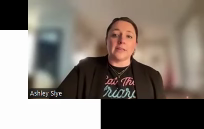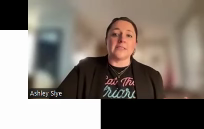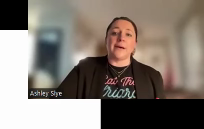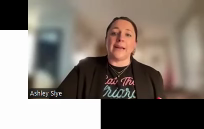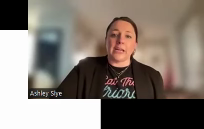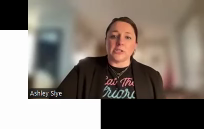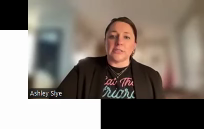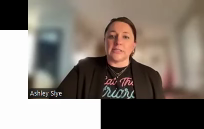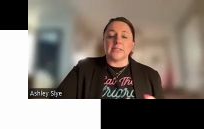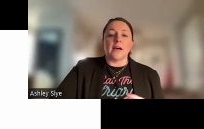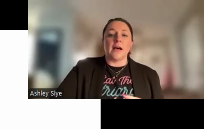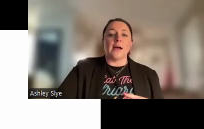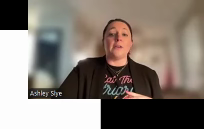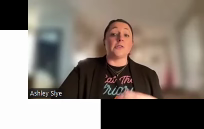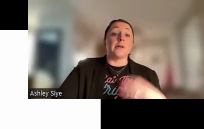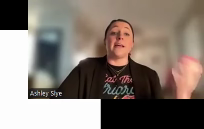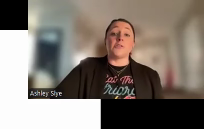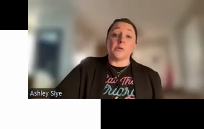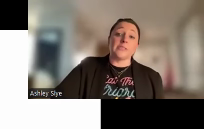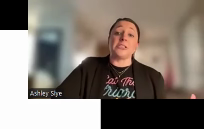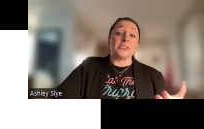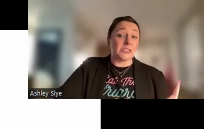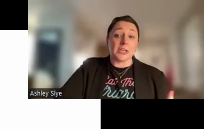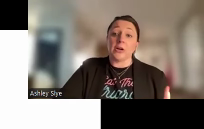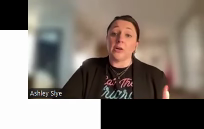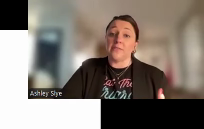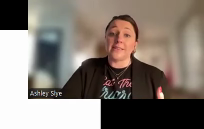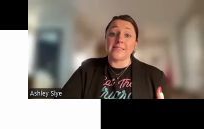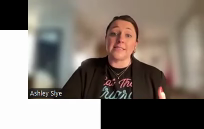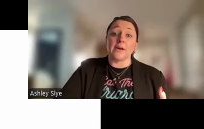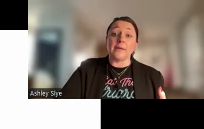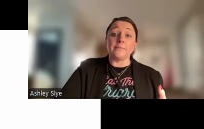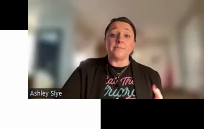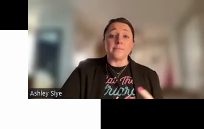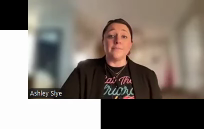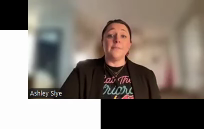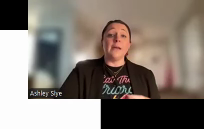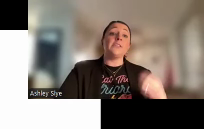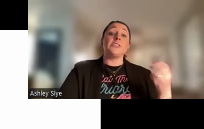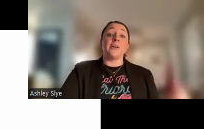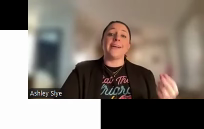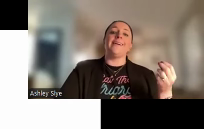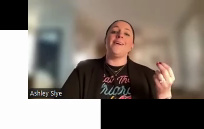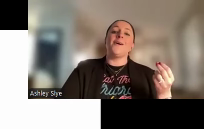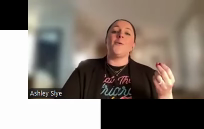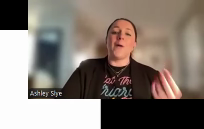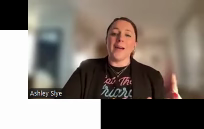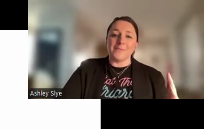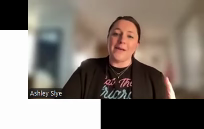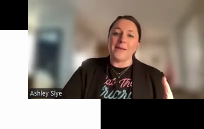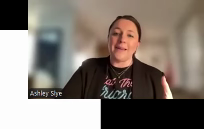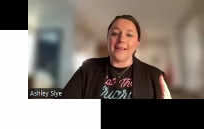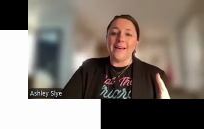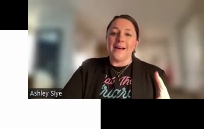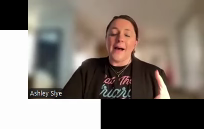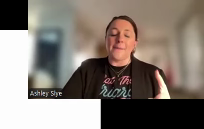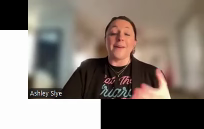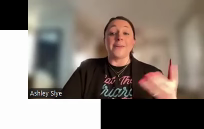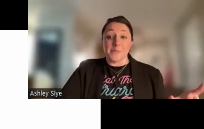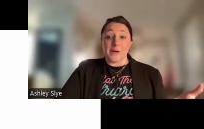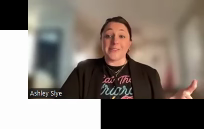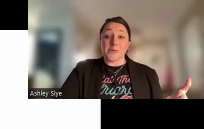terminología clave? Y cómo poderles ayudar a acceder a información médica y también asegurar la interpretación de